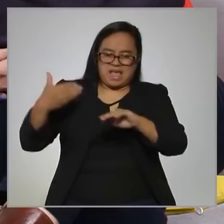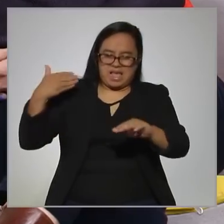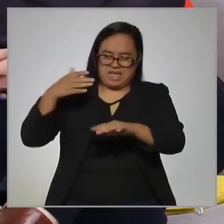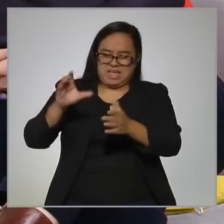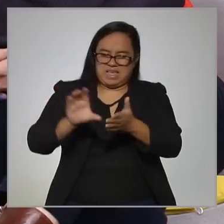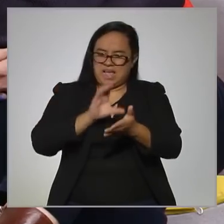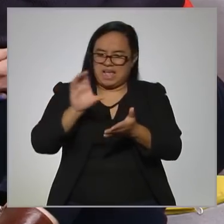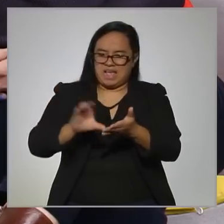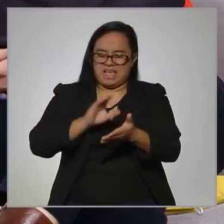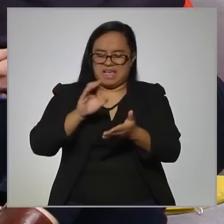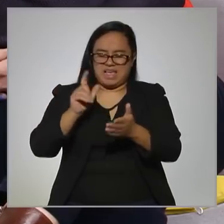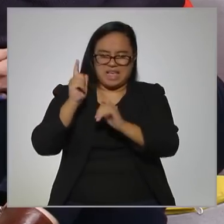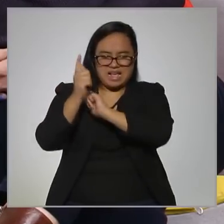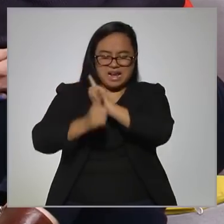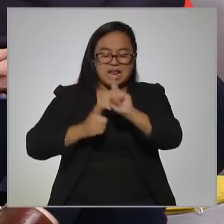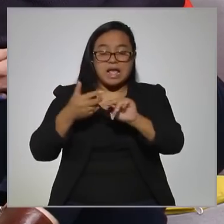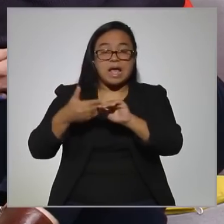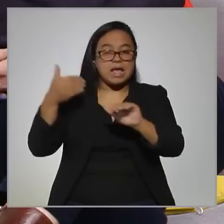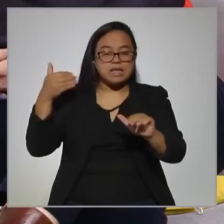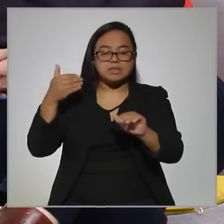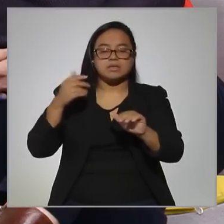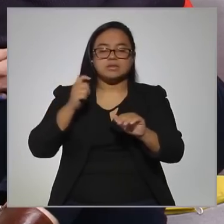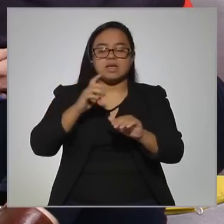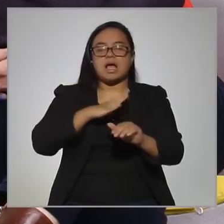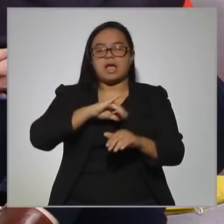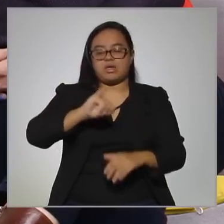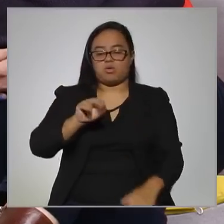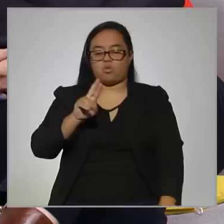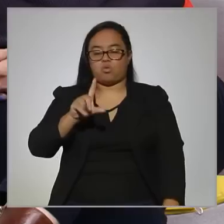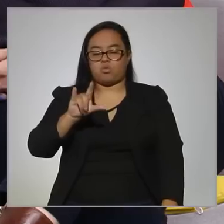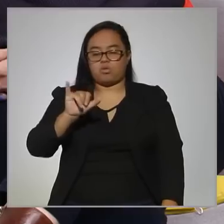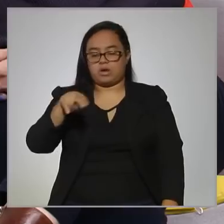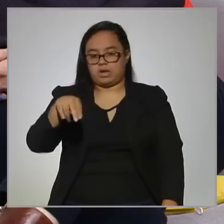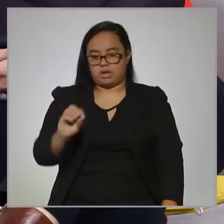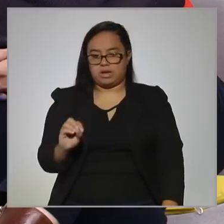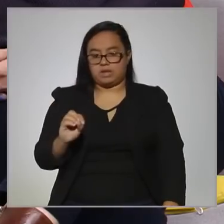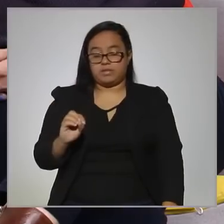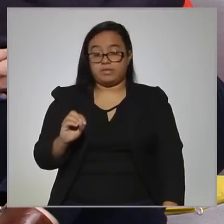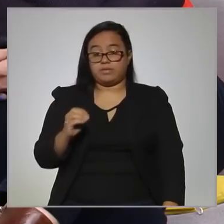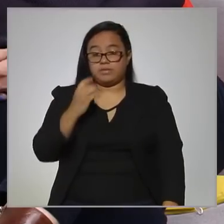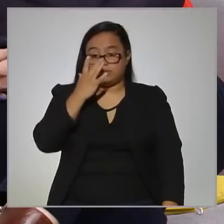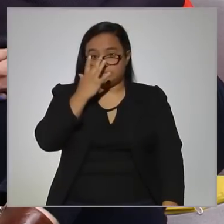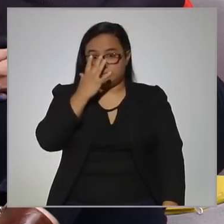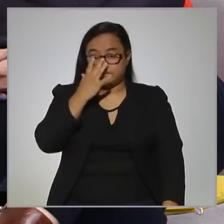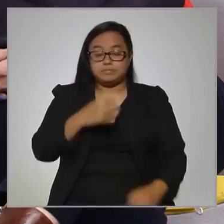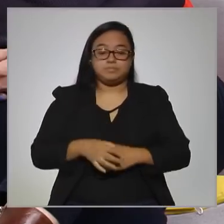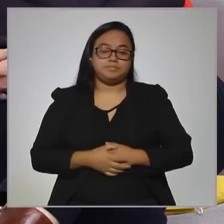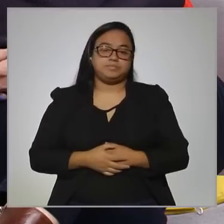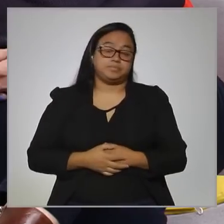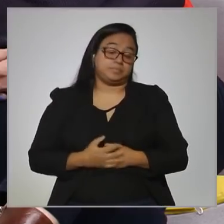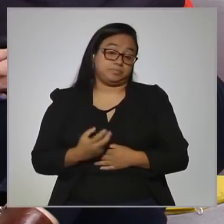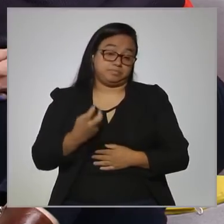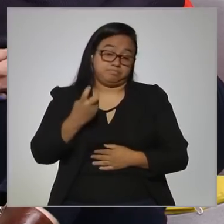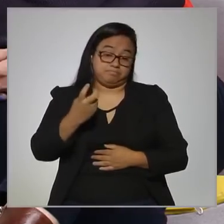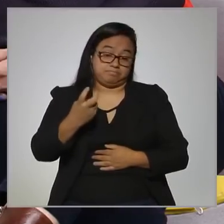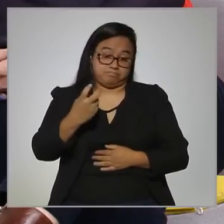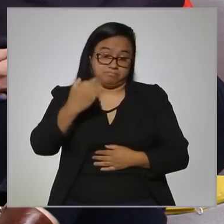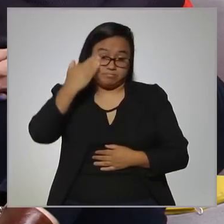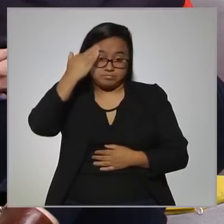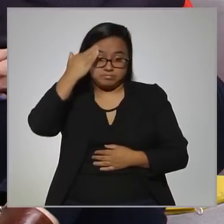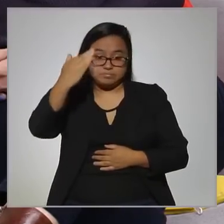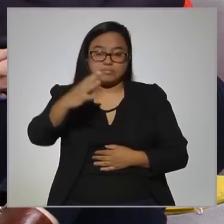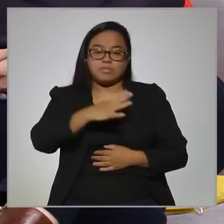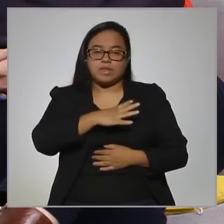calendario gregoriano estaba el juliano, ¿no? Así es. Entonces, llega un momento en el que hay